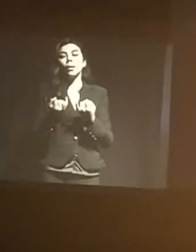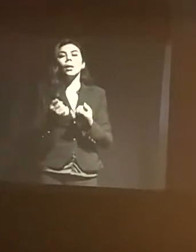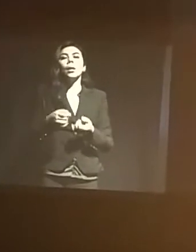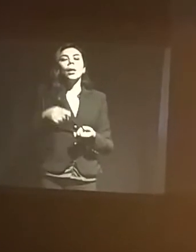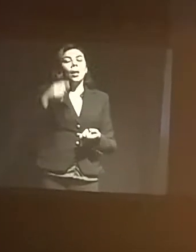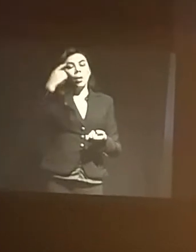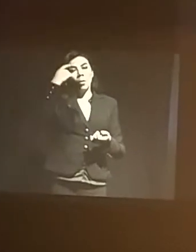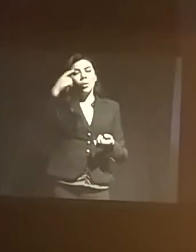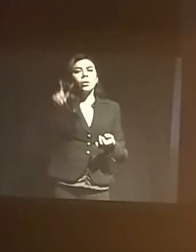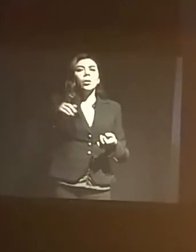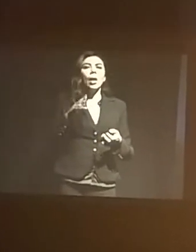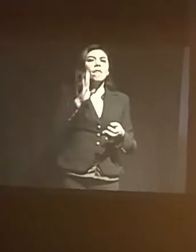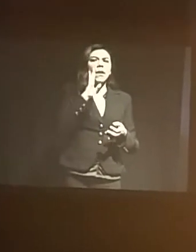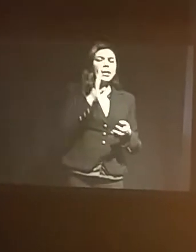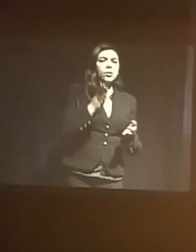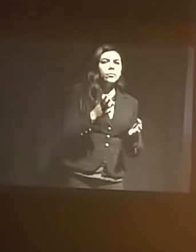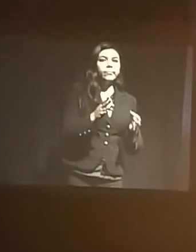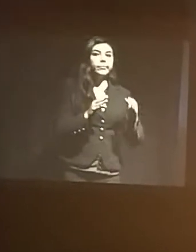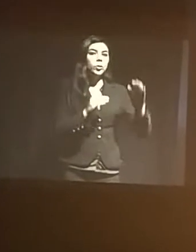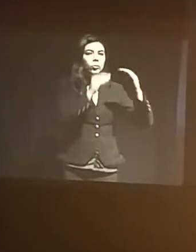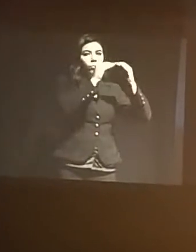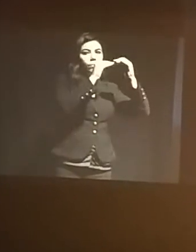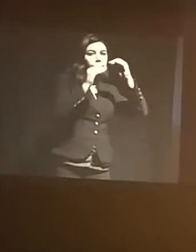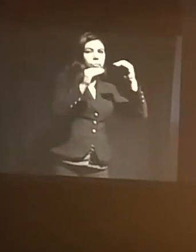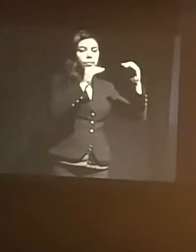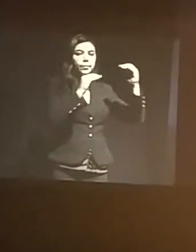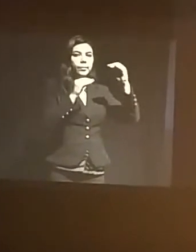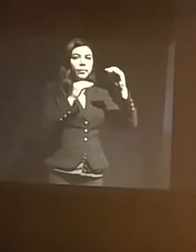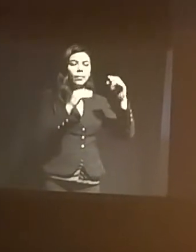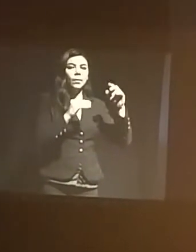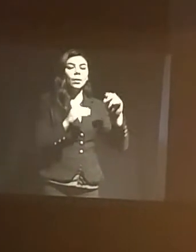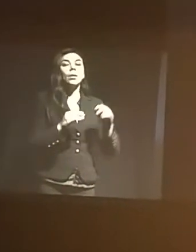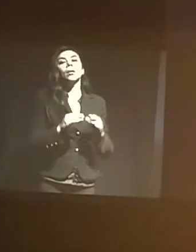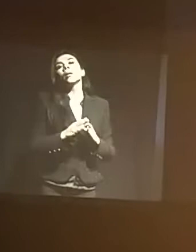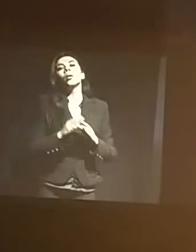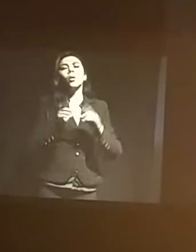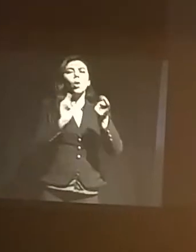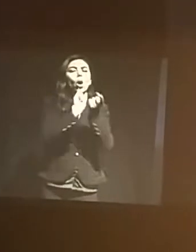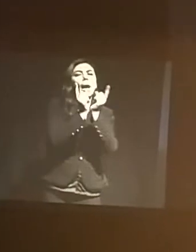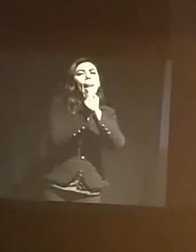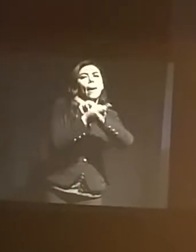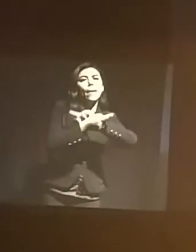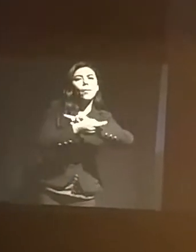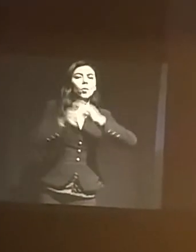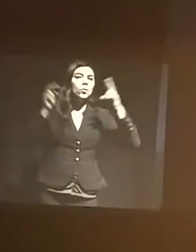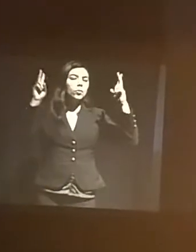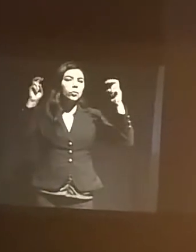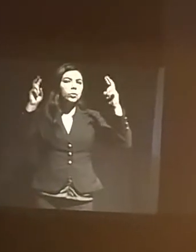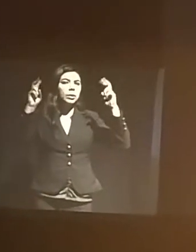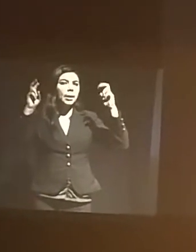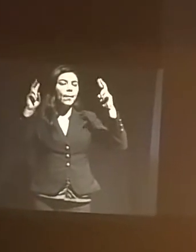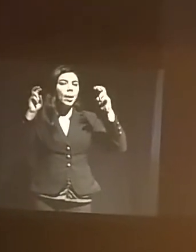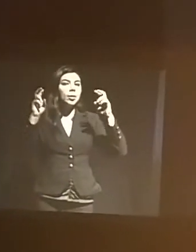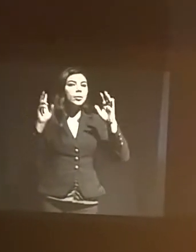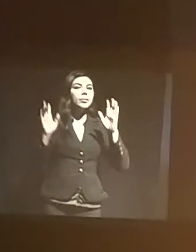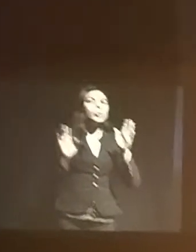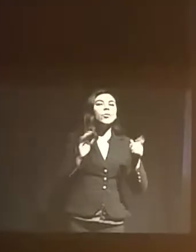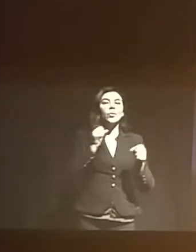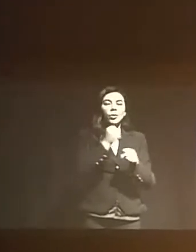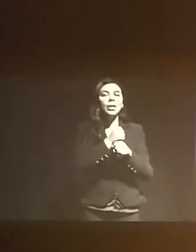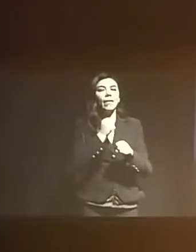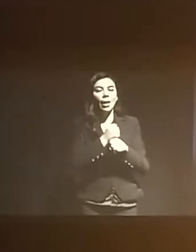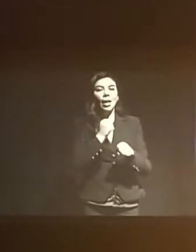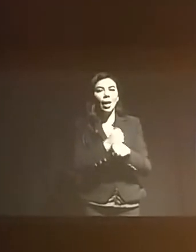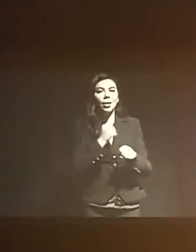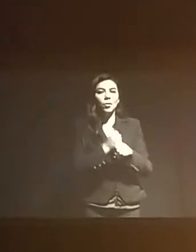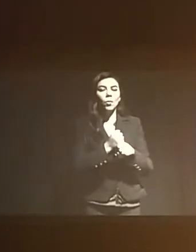que rompe el esquemita del símbolo pequeñito de accesibilidad y lo cambia por un tema compositivo. O sea, podemos trabajarlos también